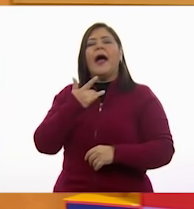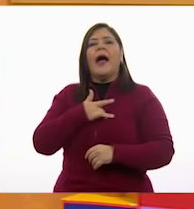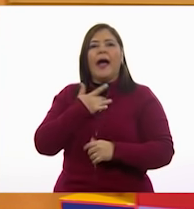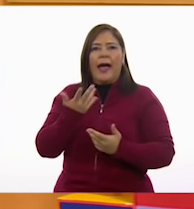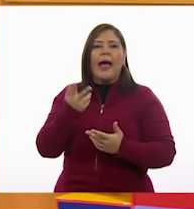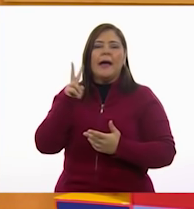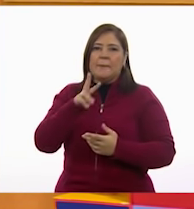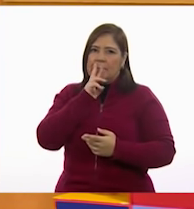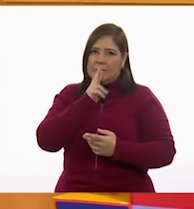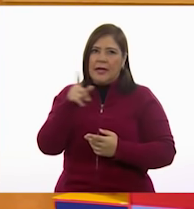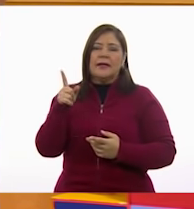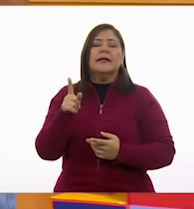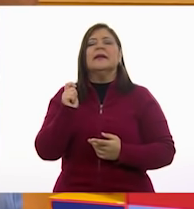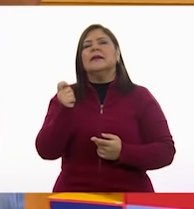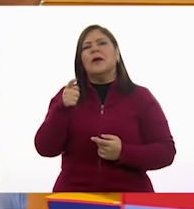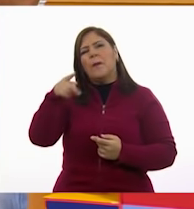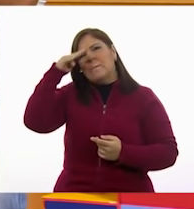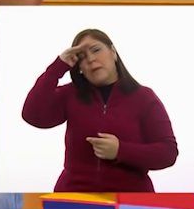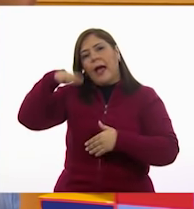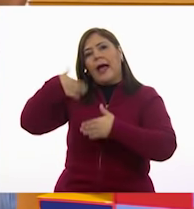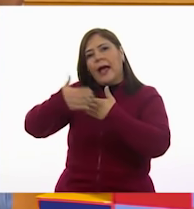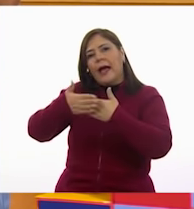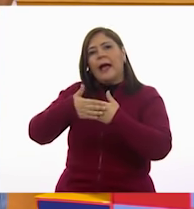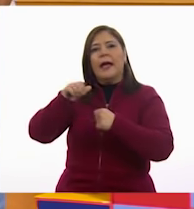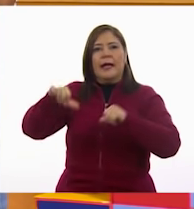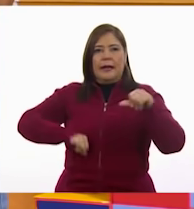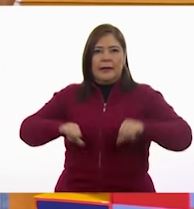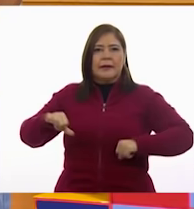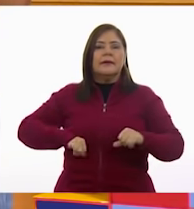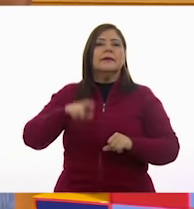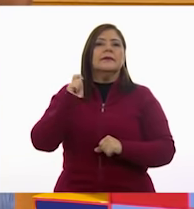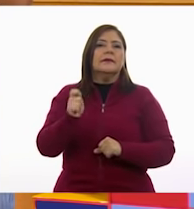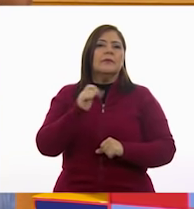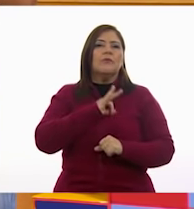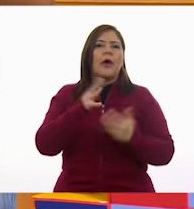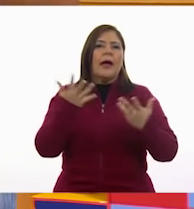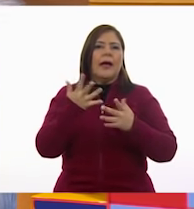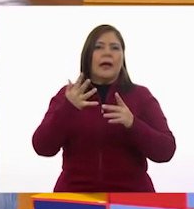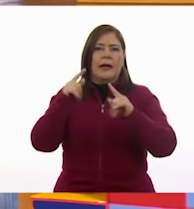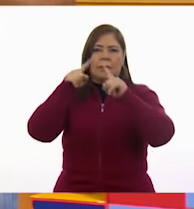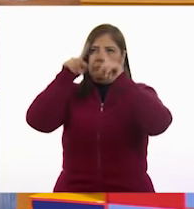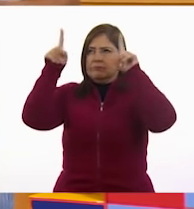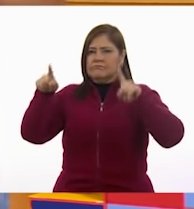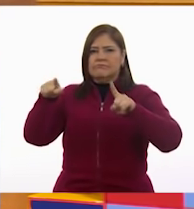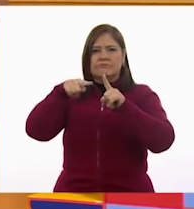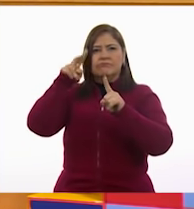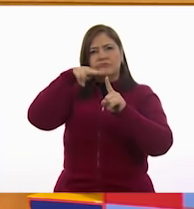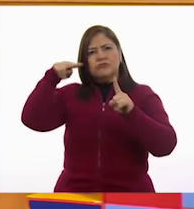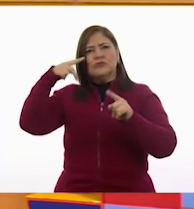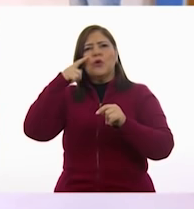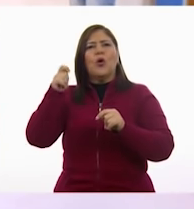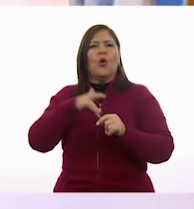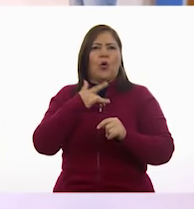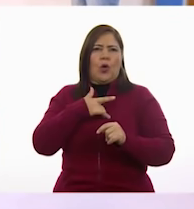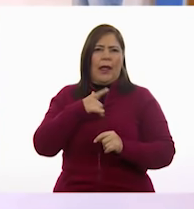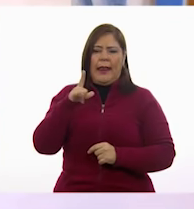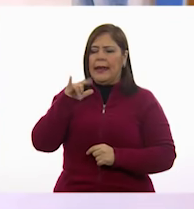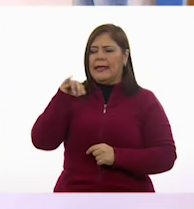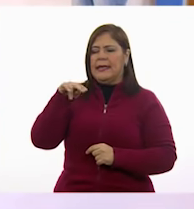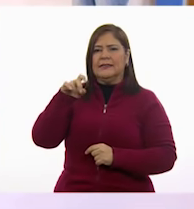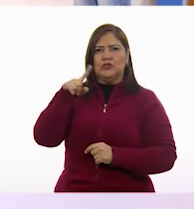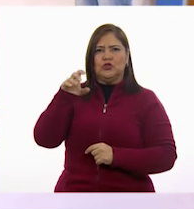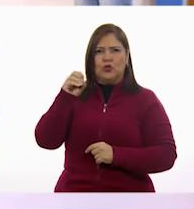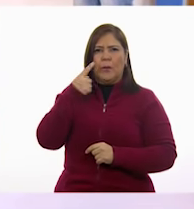Bueno, ahora, ¿qué te parece que para la siguiente actividad vamos a poner un lienzo y tú vas a adoptar? Un lienzo es una parte donde vamos a dibujar